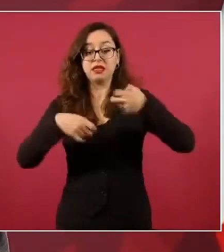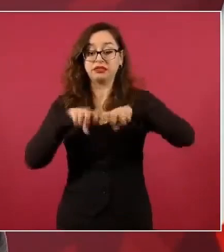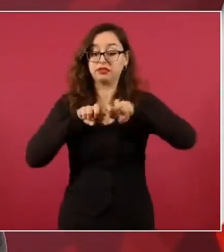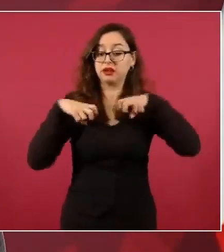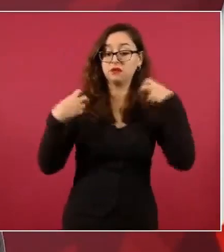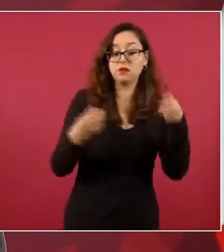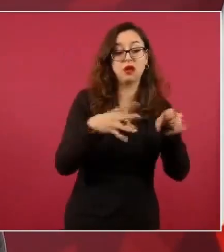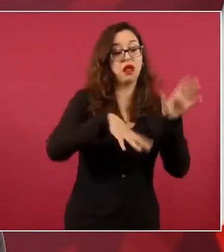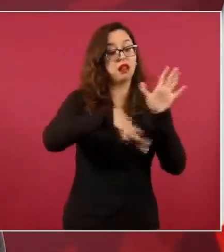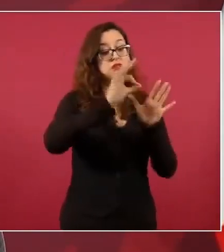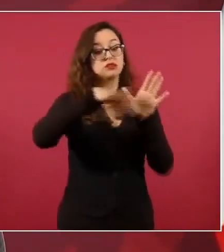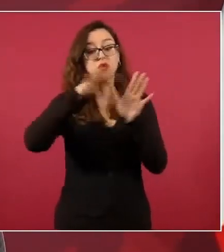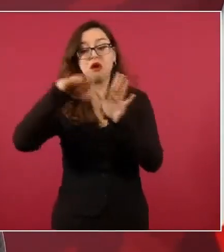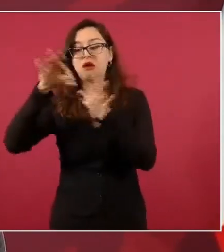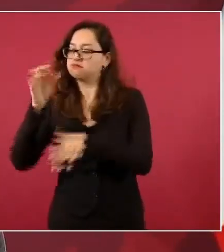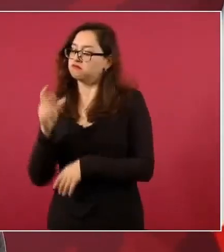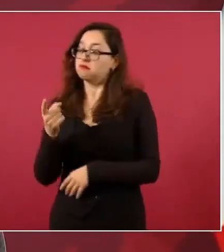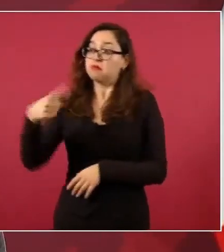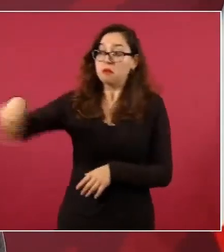magistrados electorales,